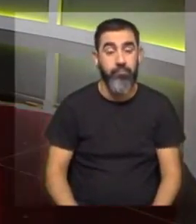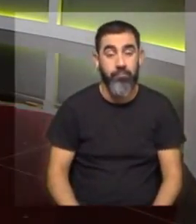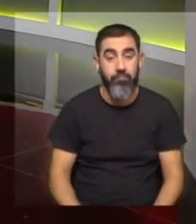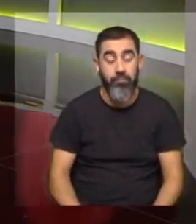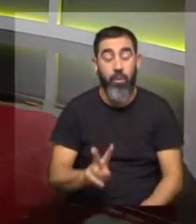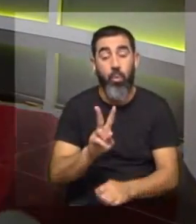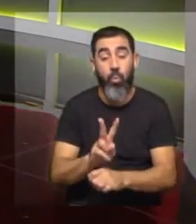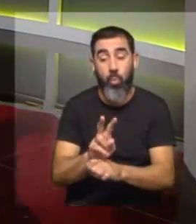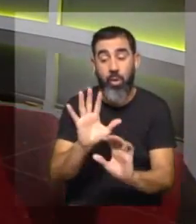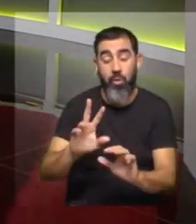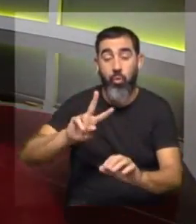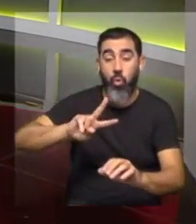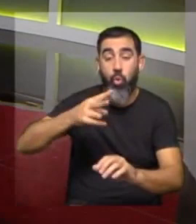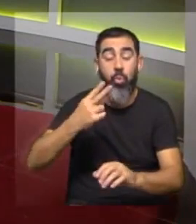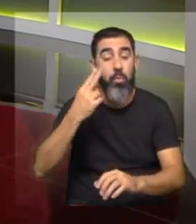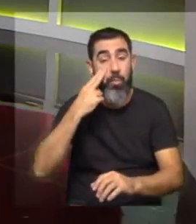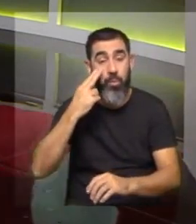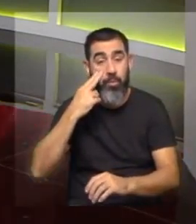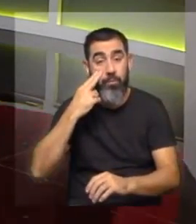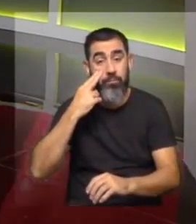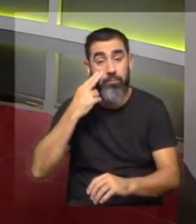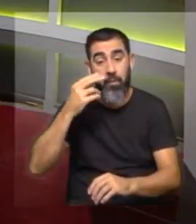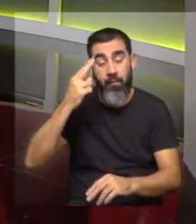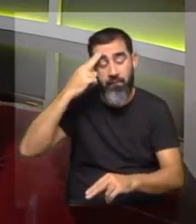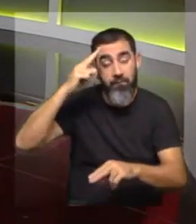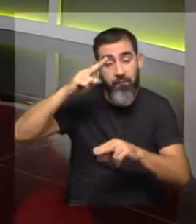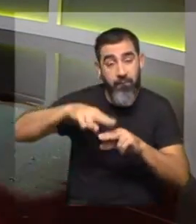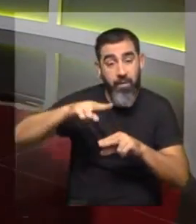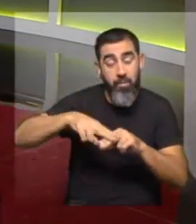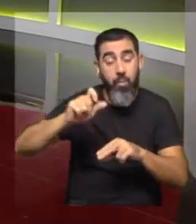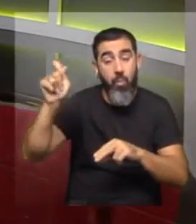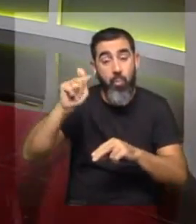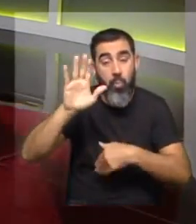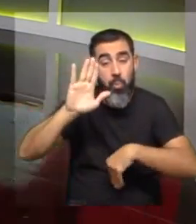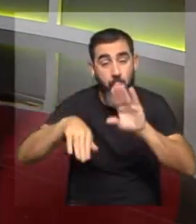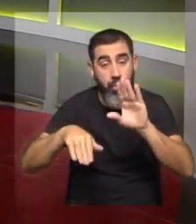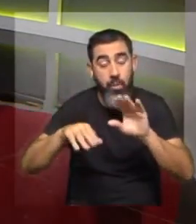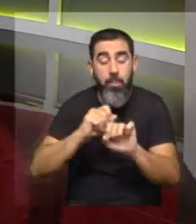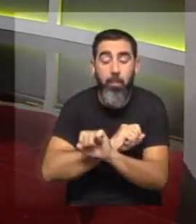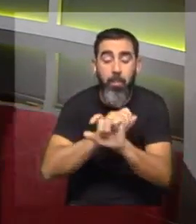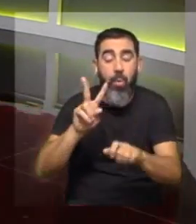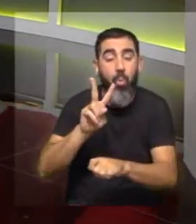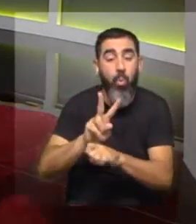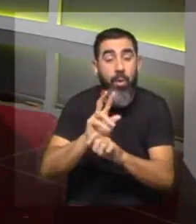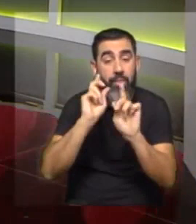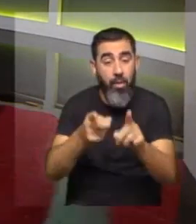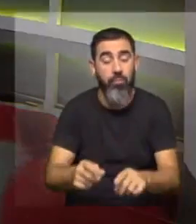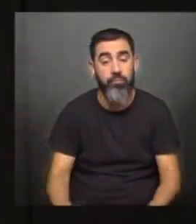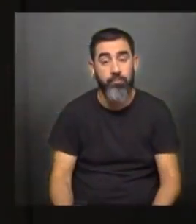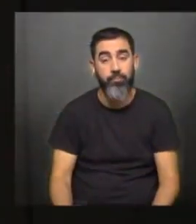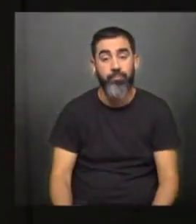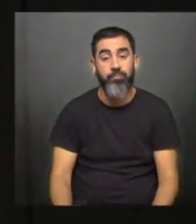brinda es peor. Entonces es un doble problema, están más enfermos a nivel público y están peor cuidados. Lo voy a